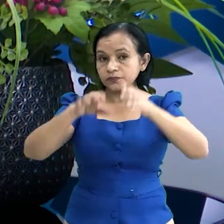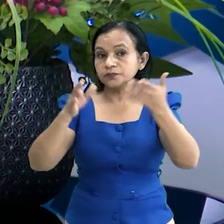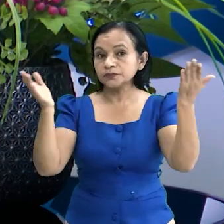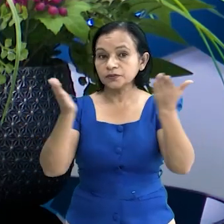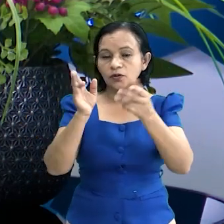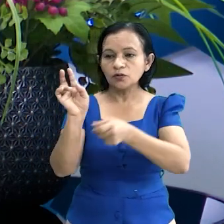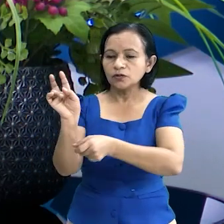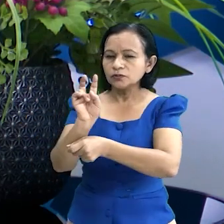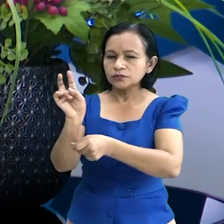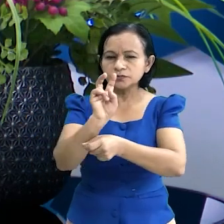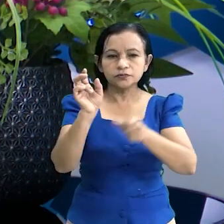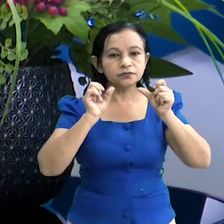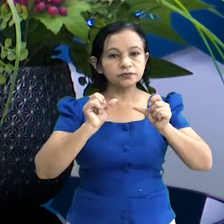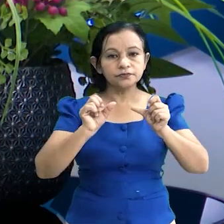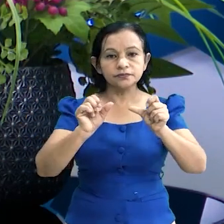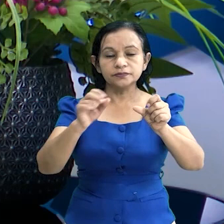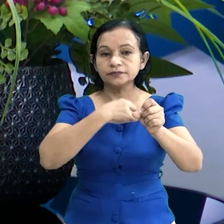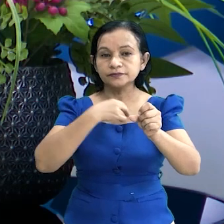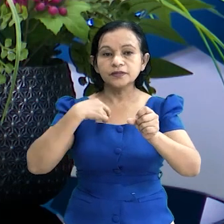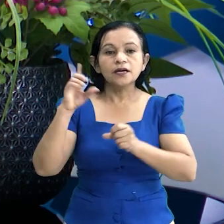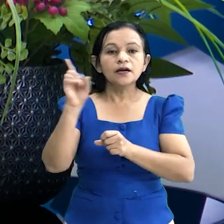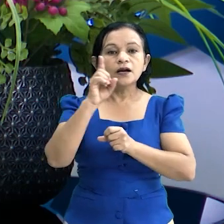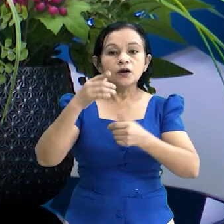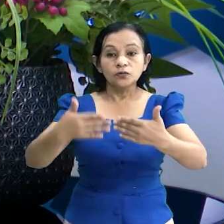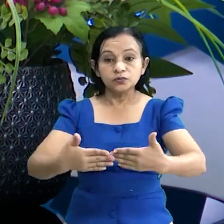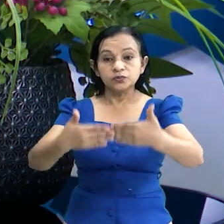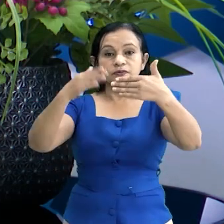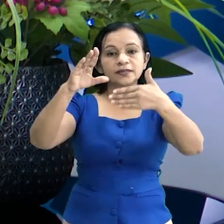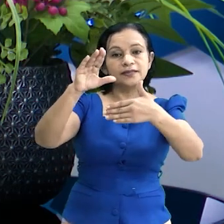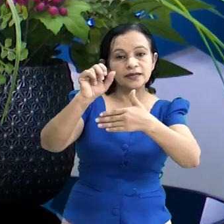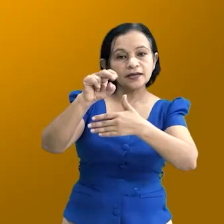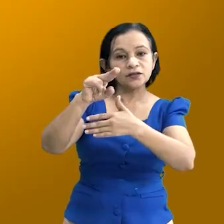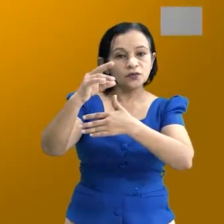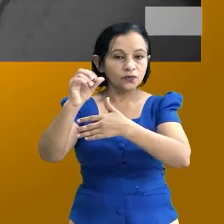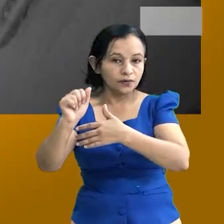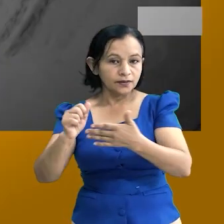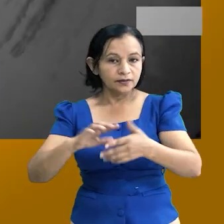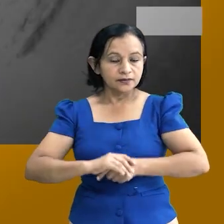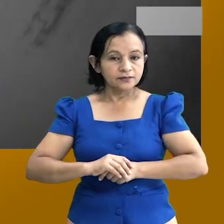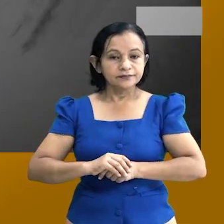la vigilancia permanente que se desarrolla en la represa Las Canoas.